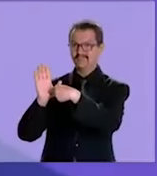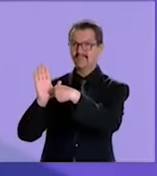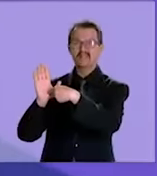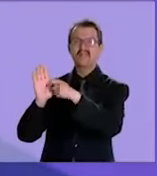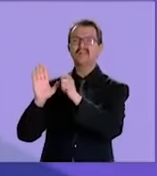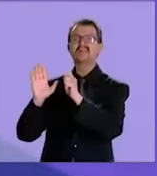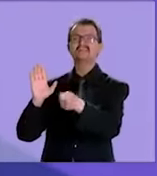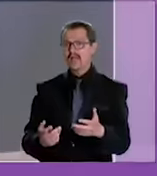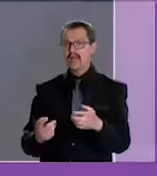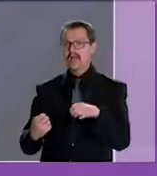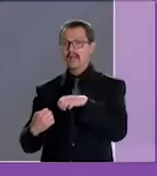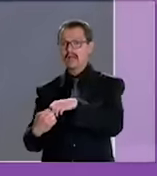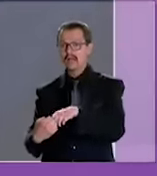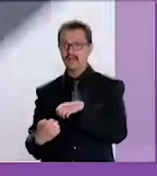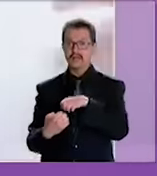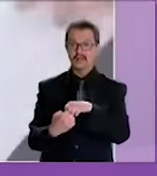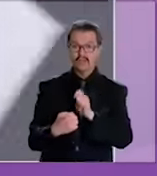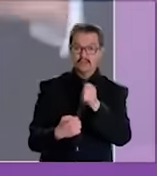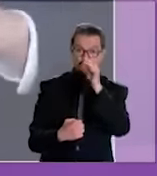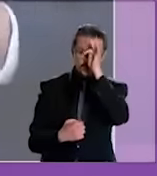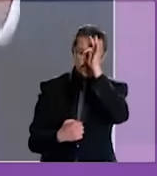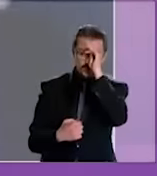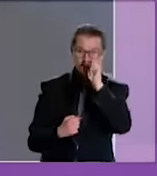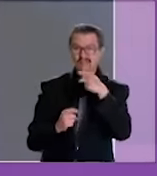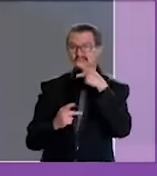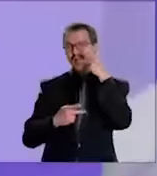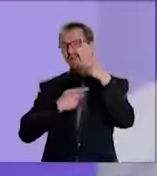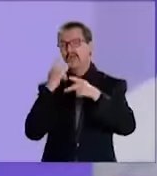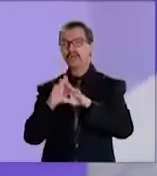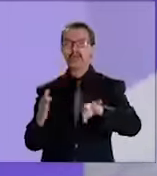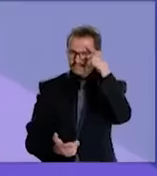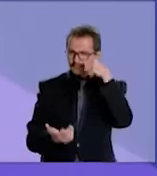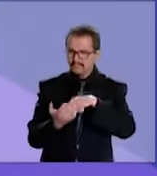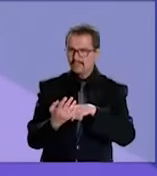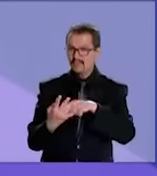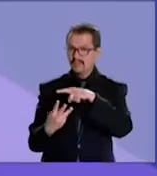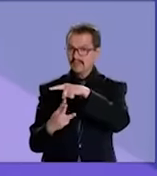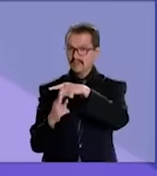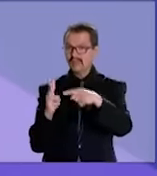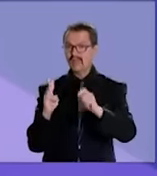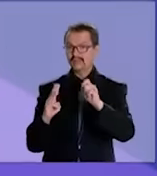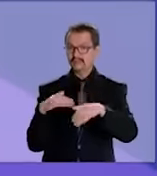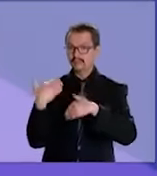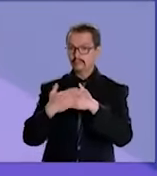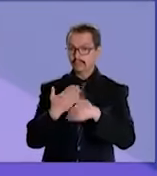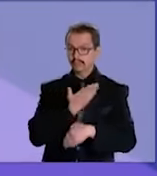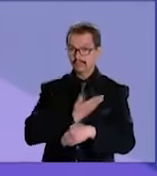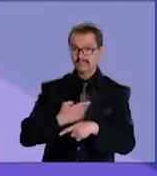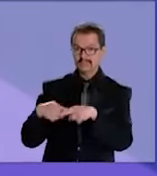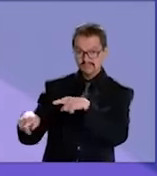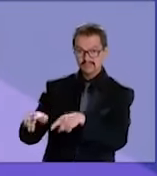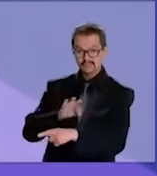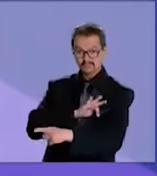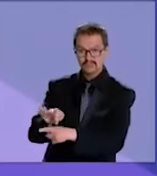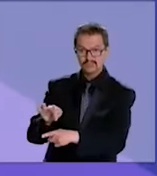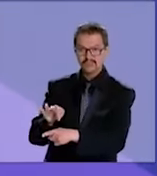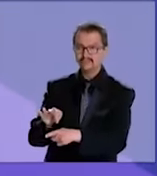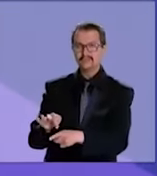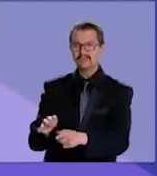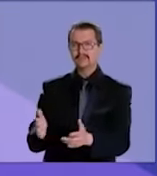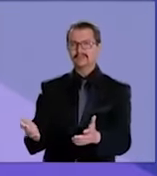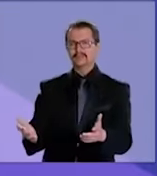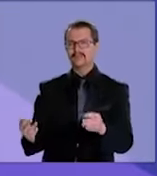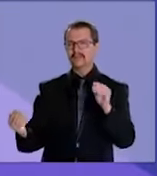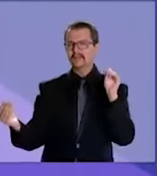este señor. Yo creo que ya se le acabó su teatrito. Se le han pasado todo el debate peleando entre ellos. A ver quién